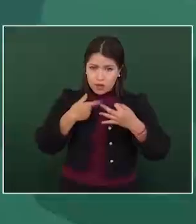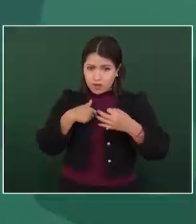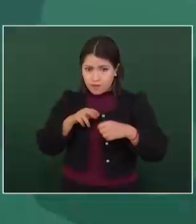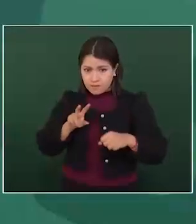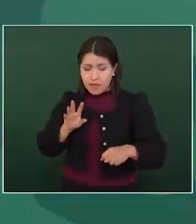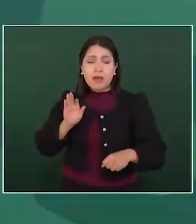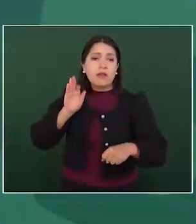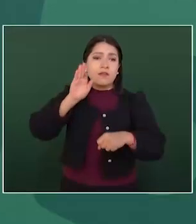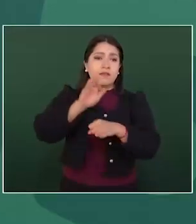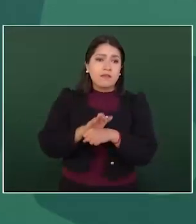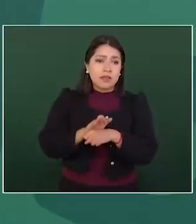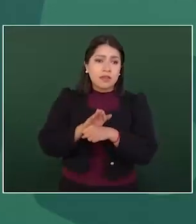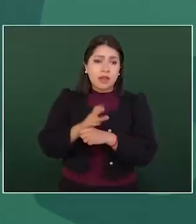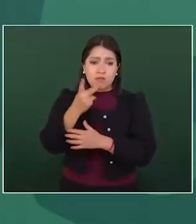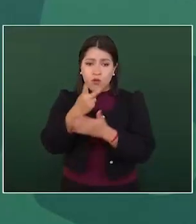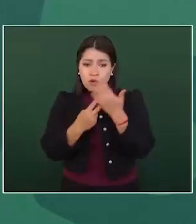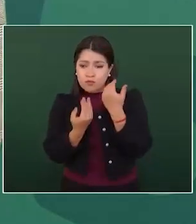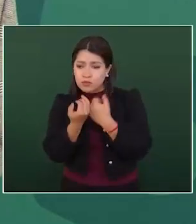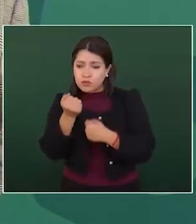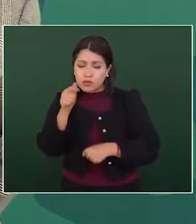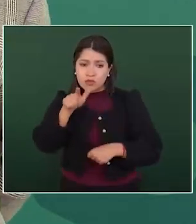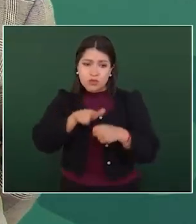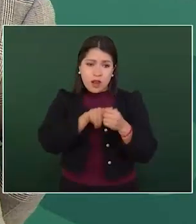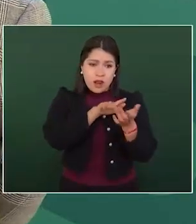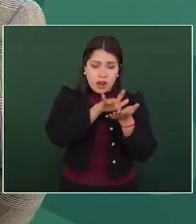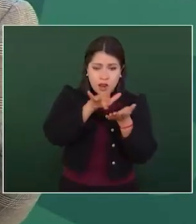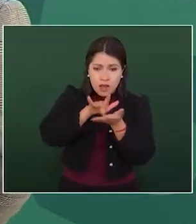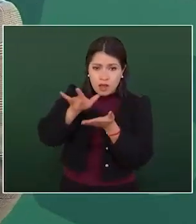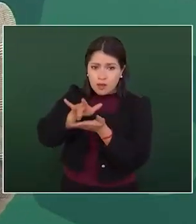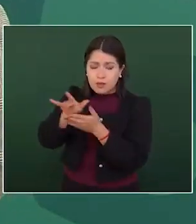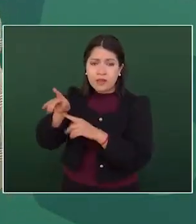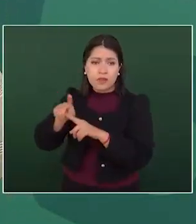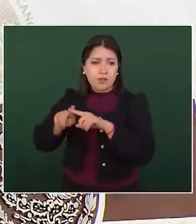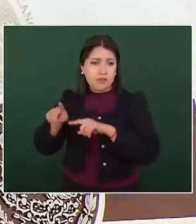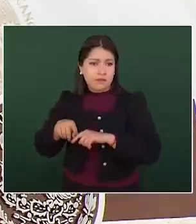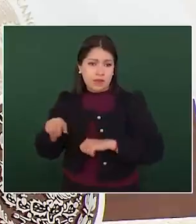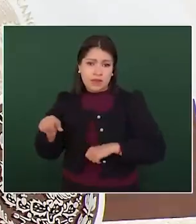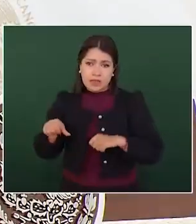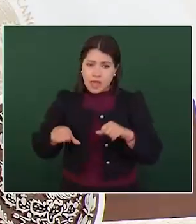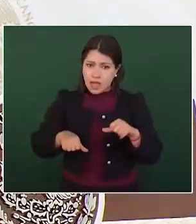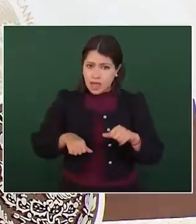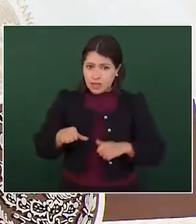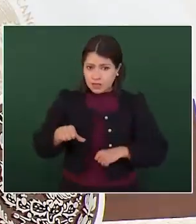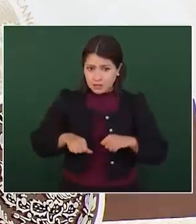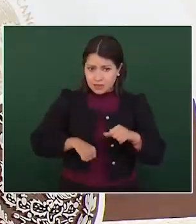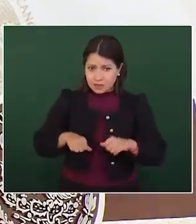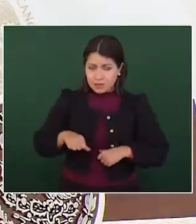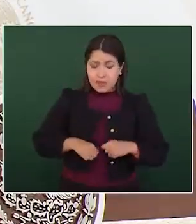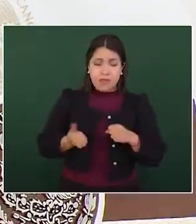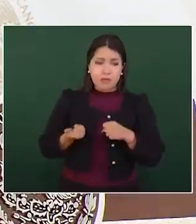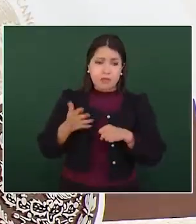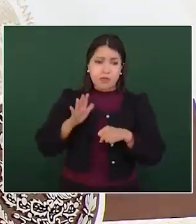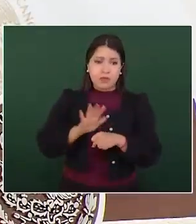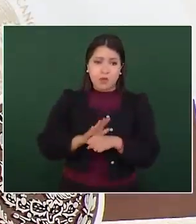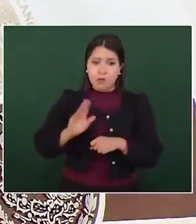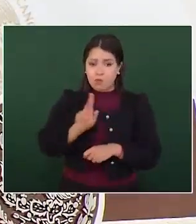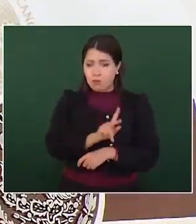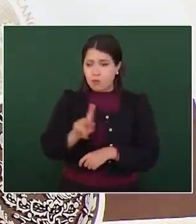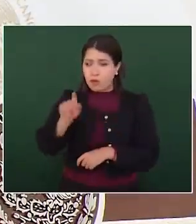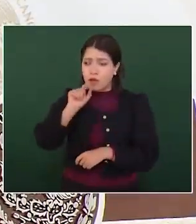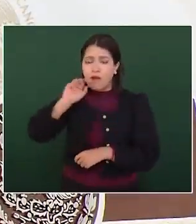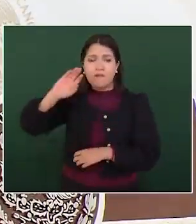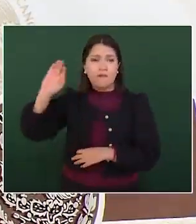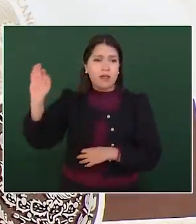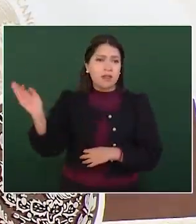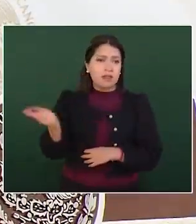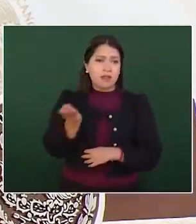los programas sociales, que apoyan todos los actos de la Administración Pública Federal y dar cumplimiento cabal